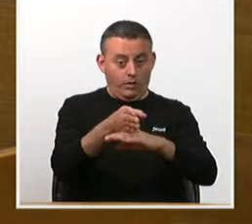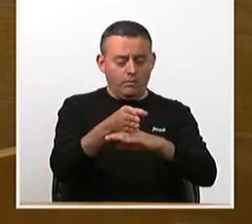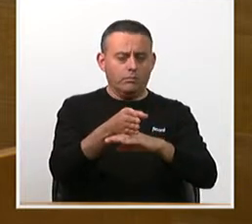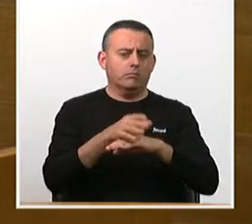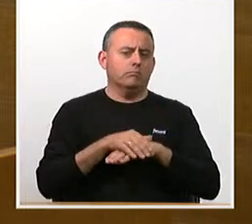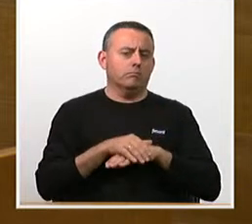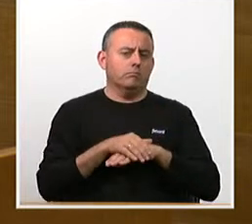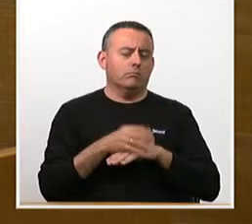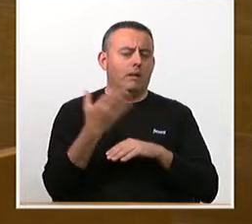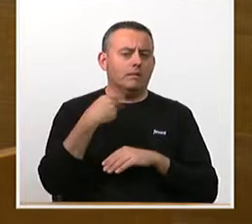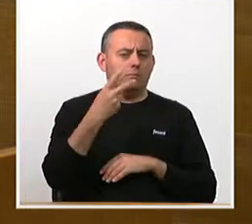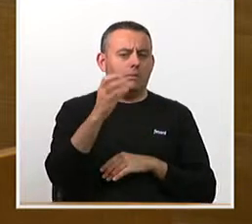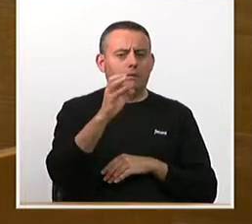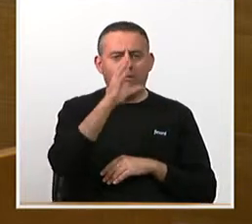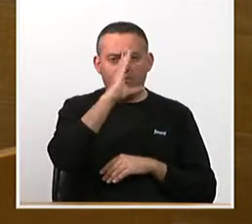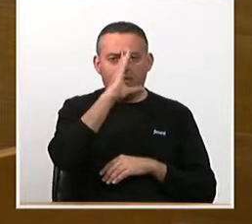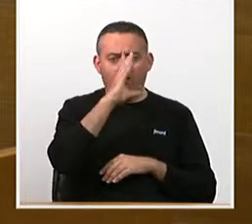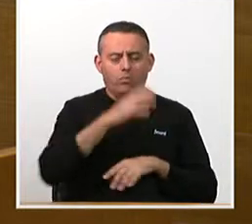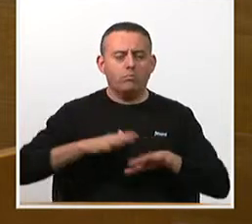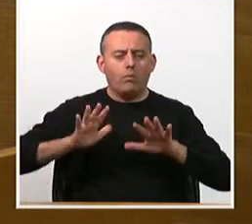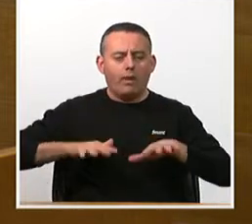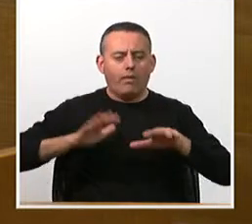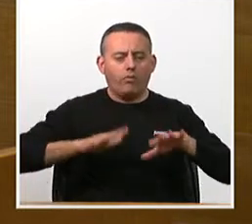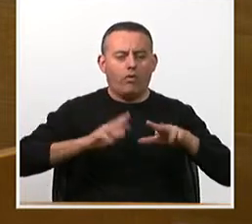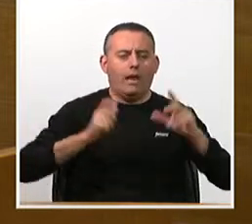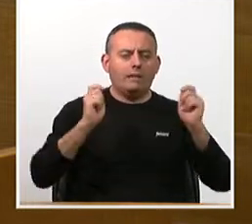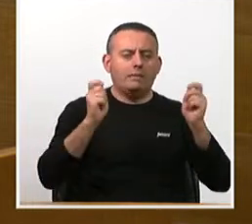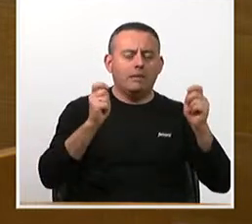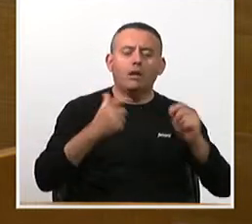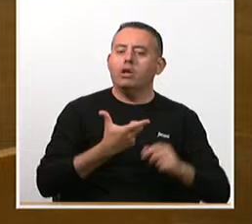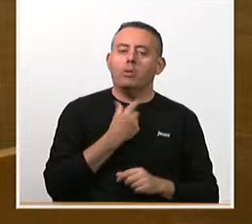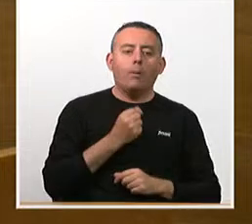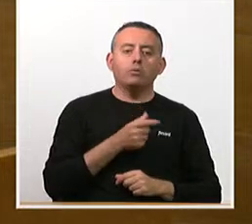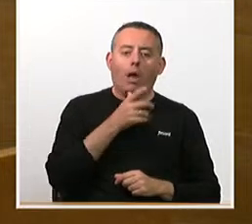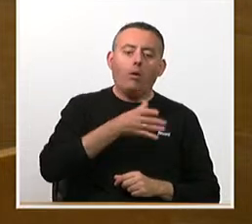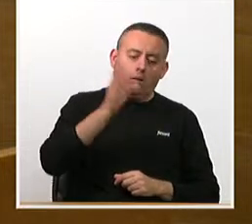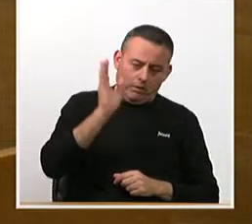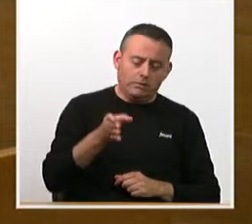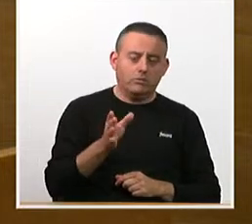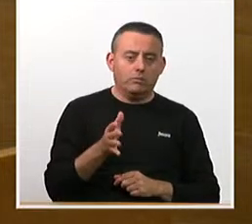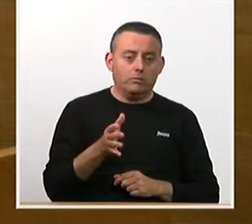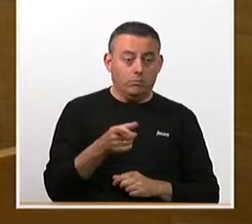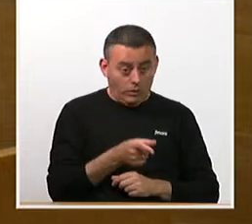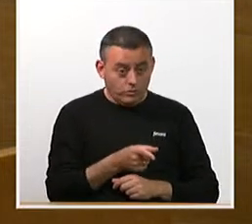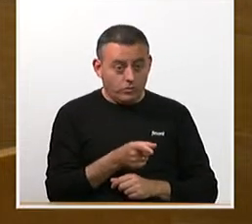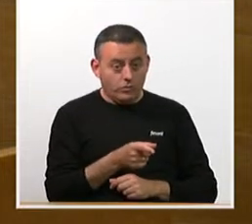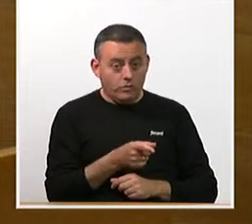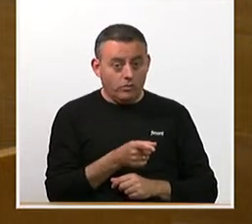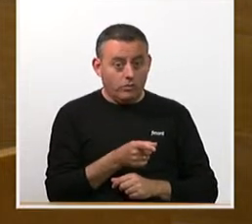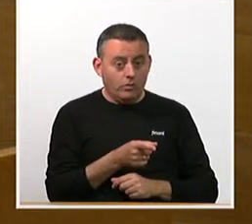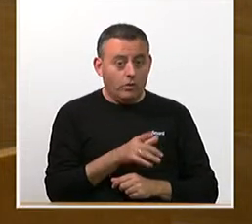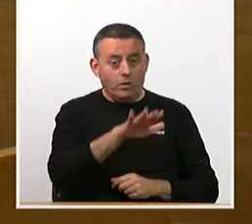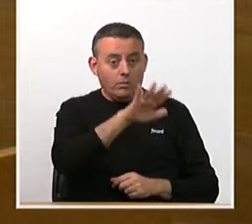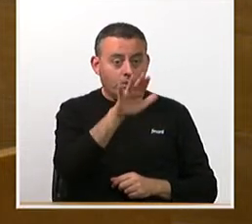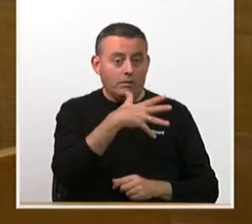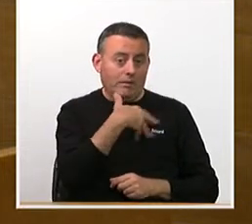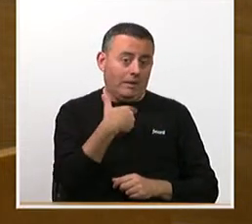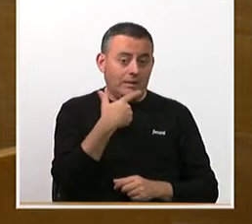del de febr la respa está claren politizar Ed pública